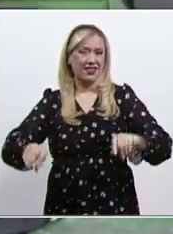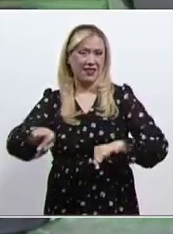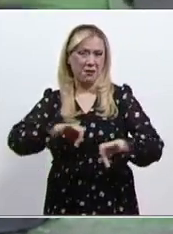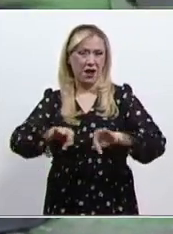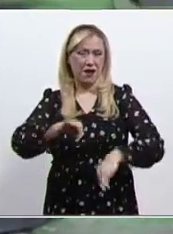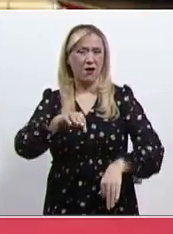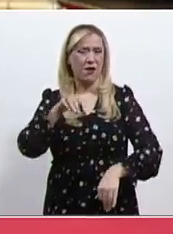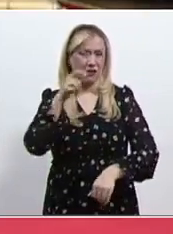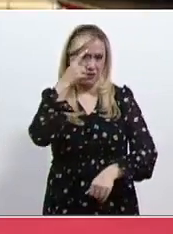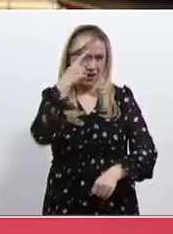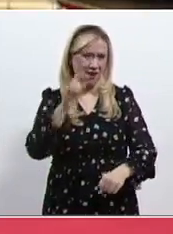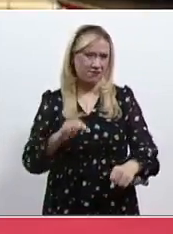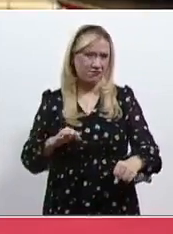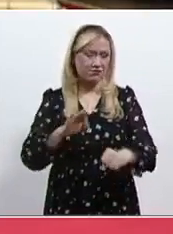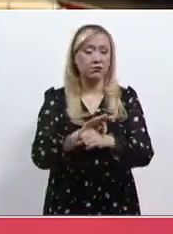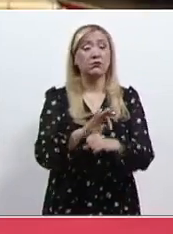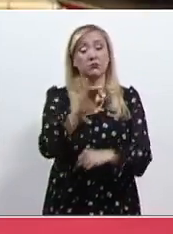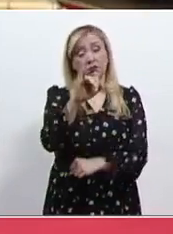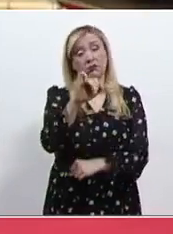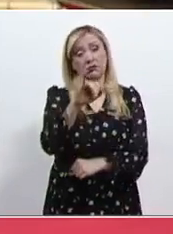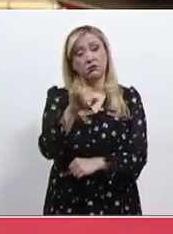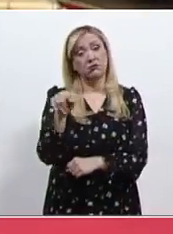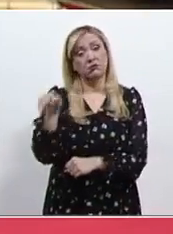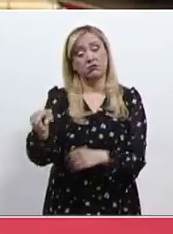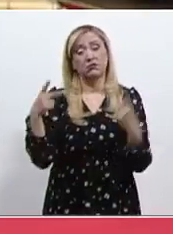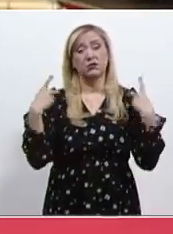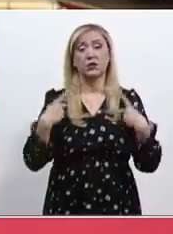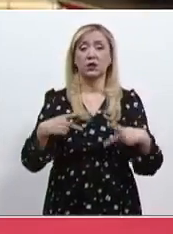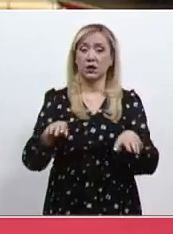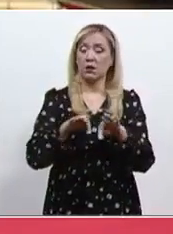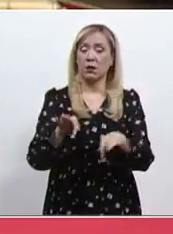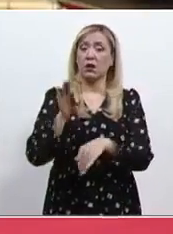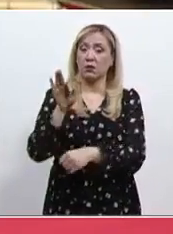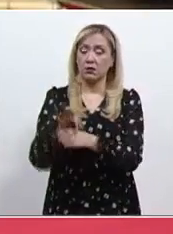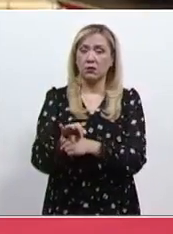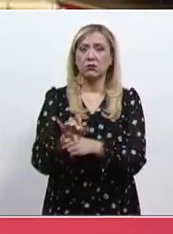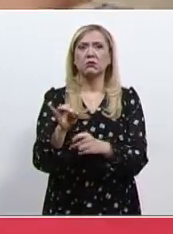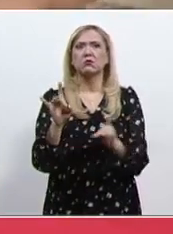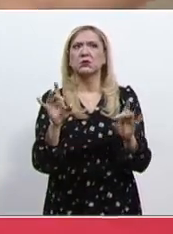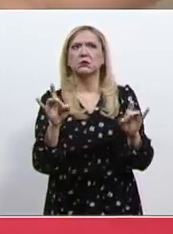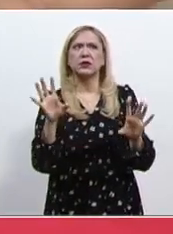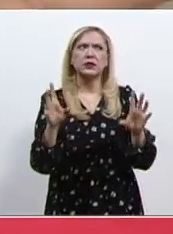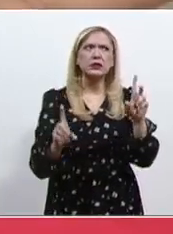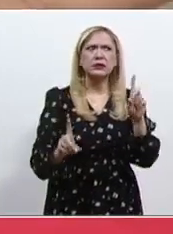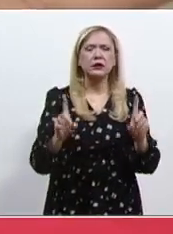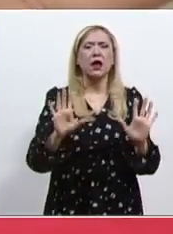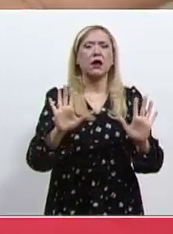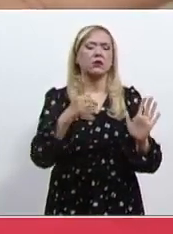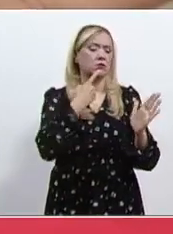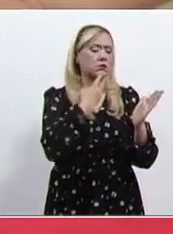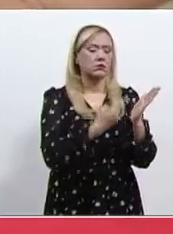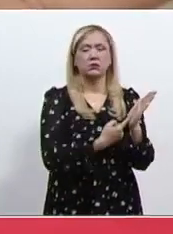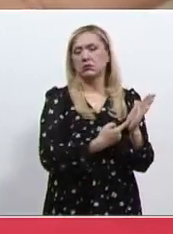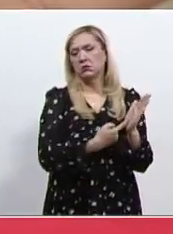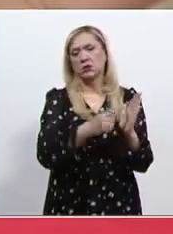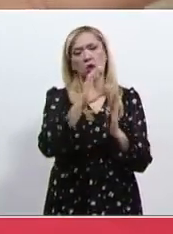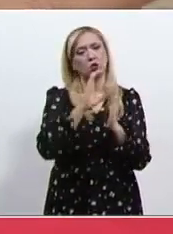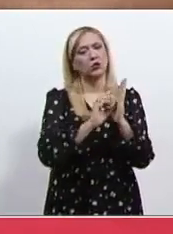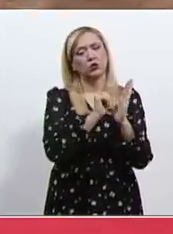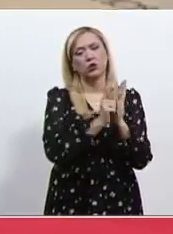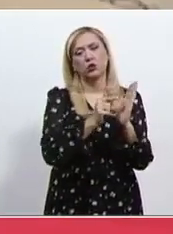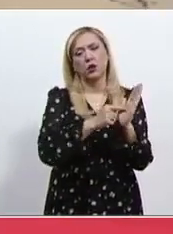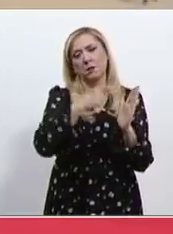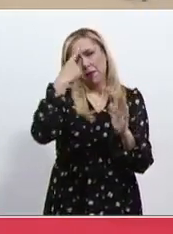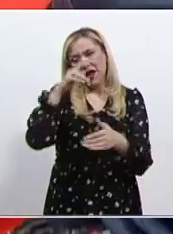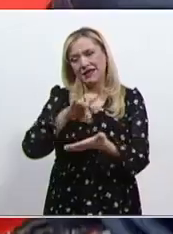la protección de diversos derechos laborales a favor del trabajador y en caso de duda prevalecerá la interpretación más favorable para aquel